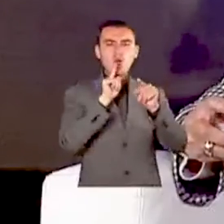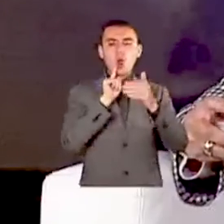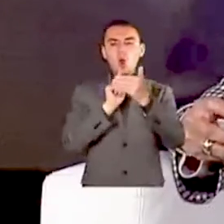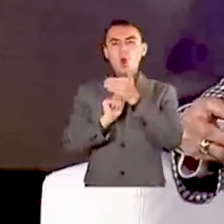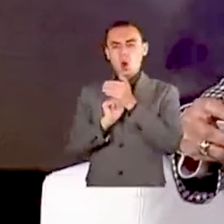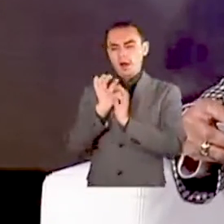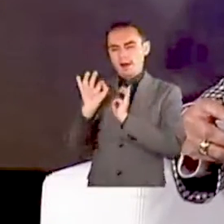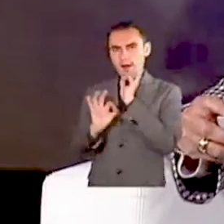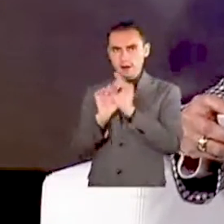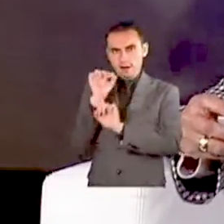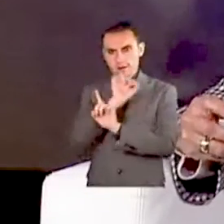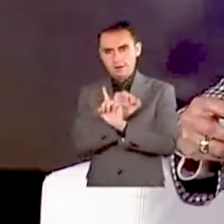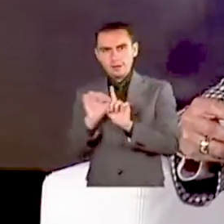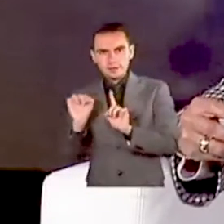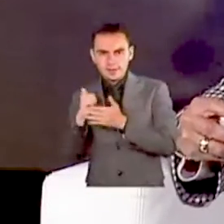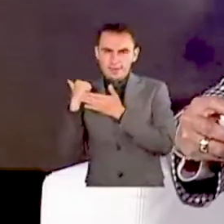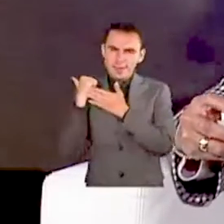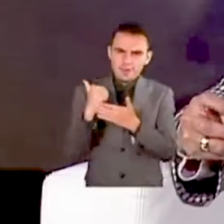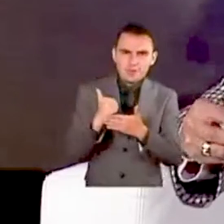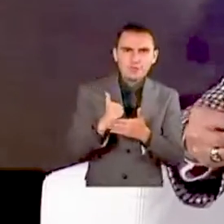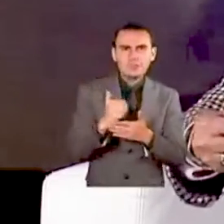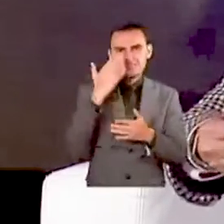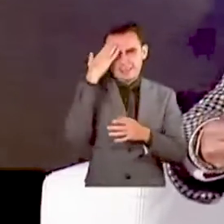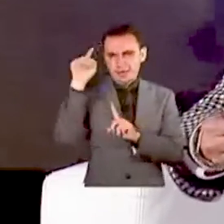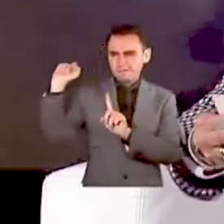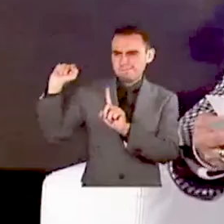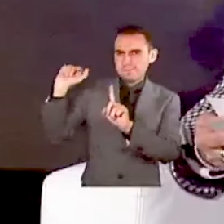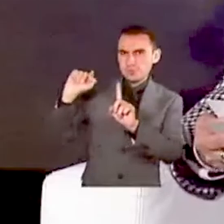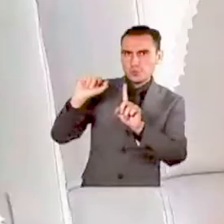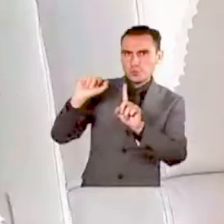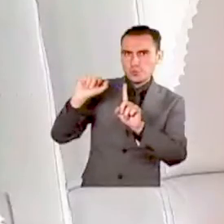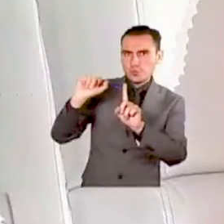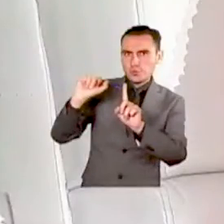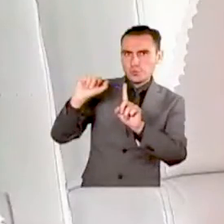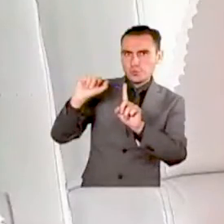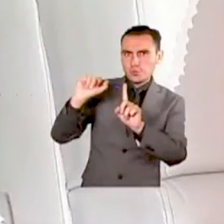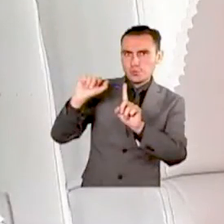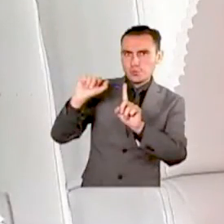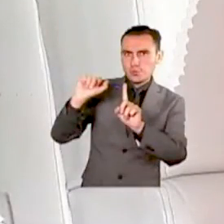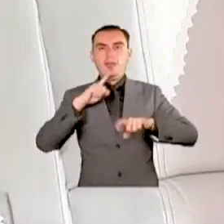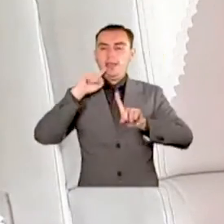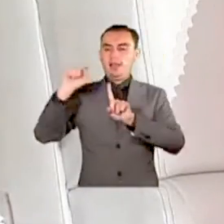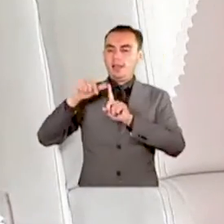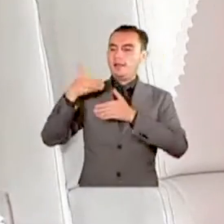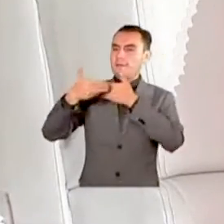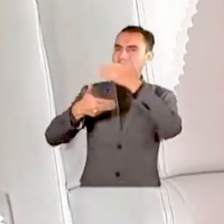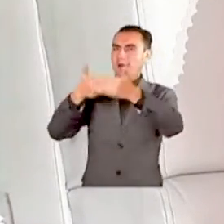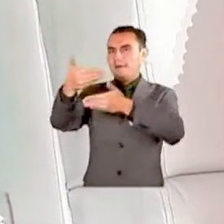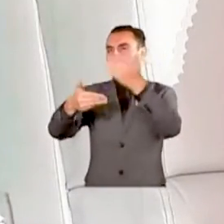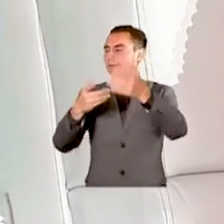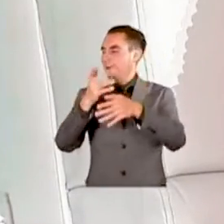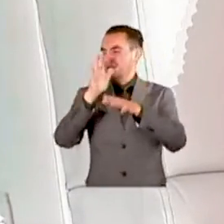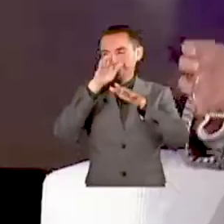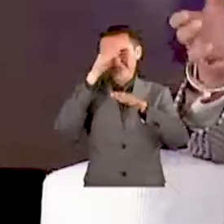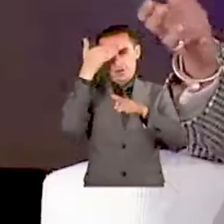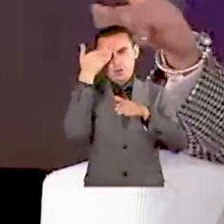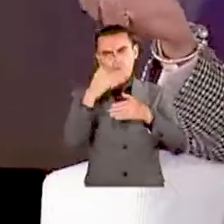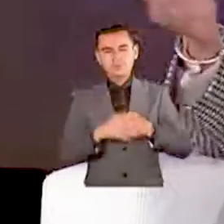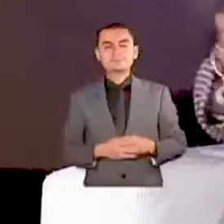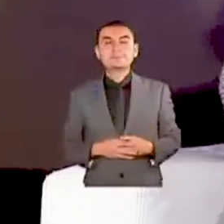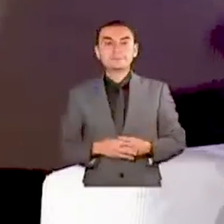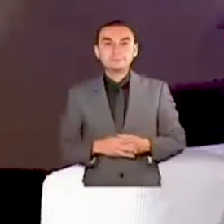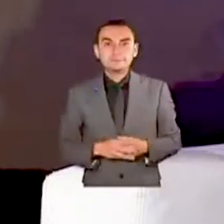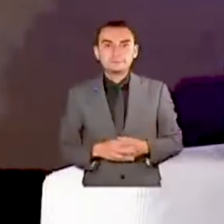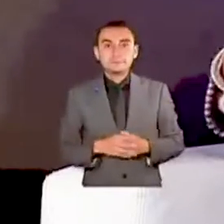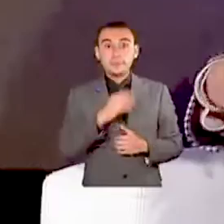con social, con ayudas, subsidios para lograr beneficios, etcétera, etcétera.